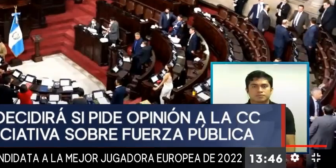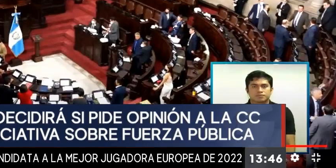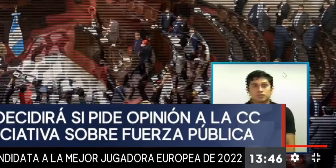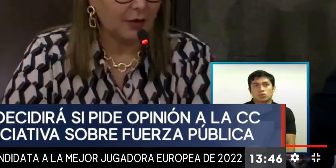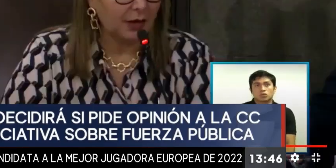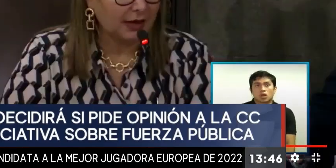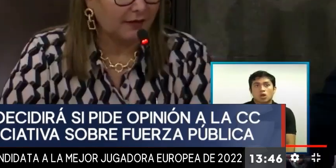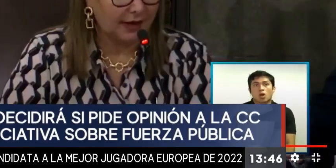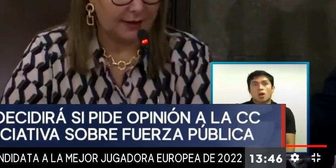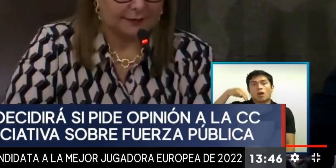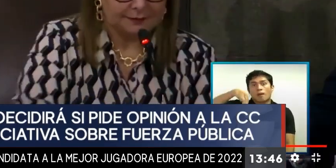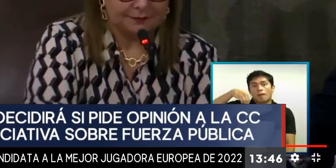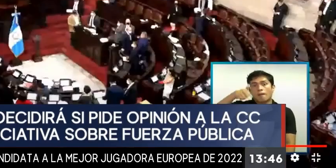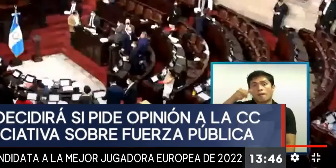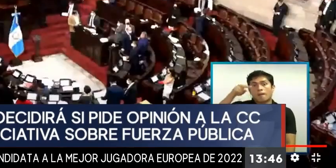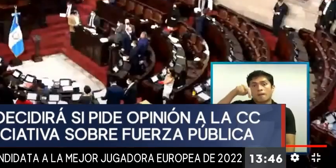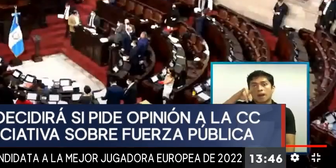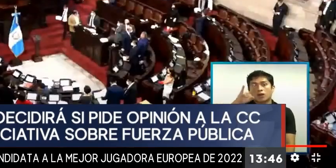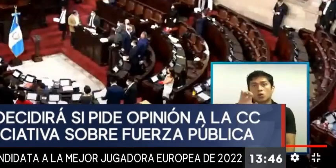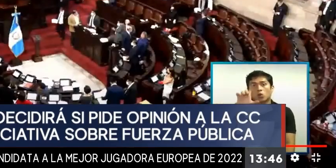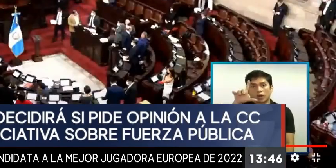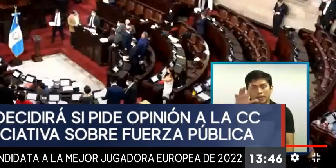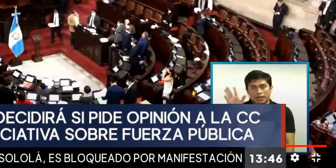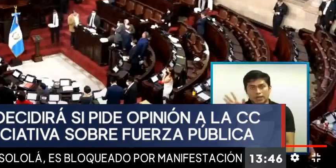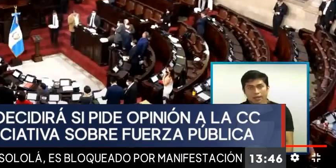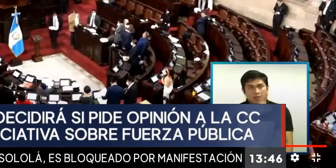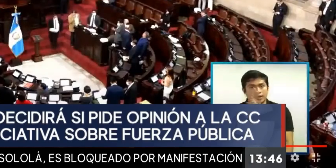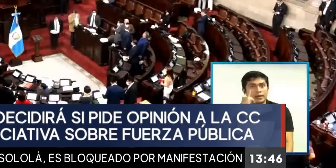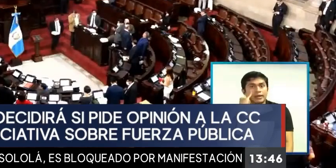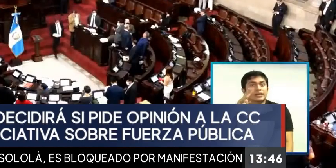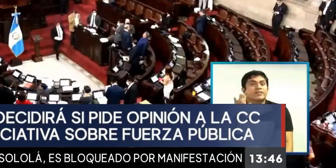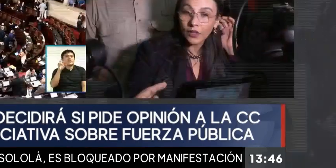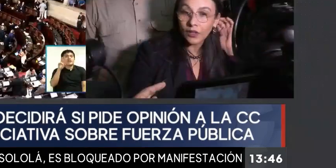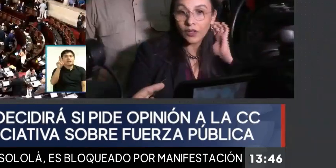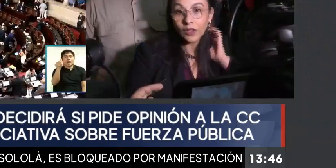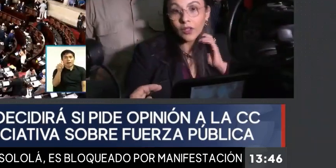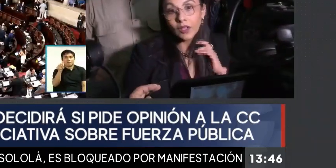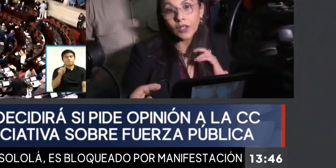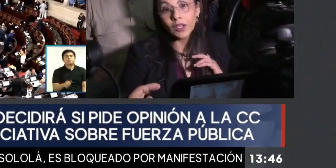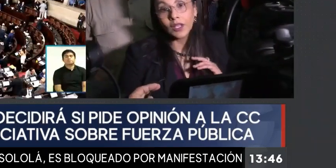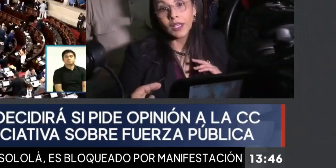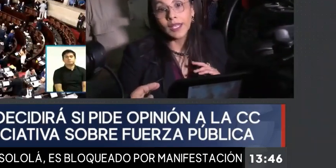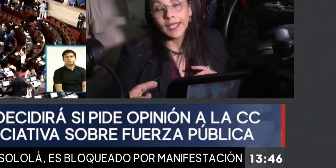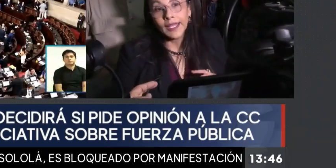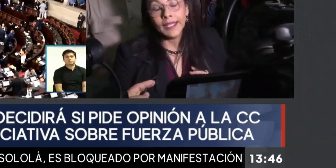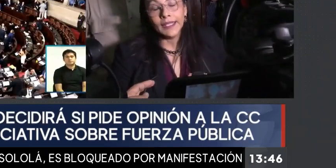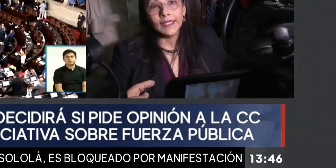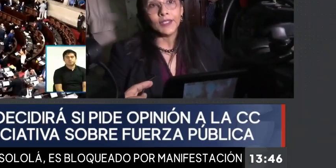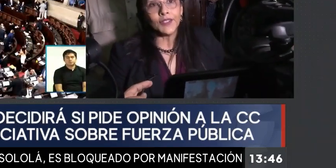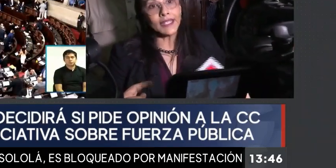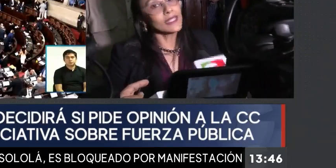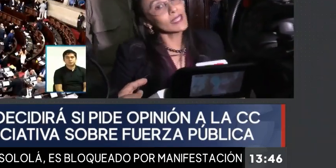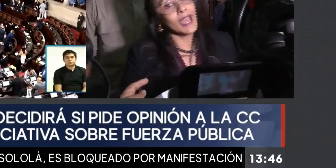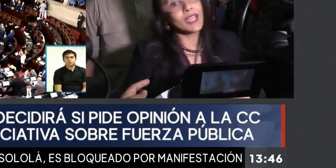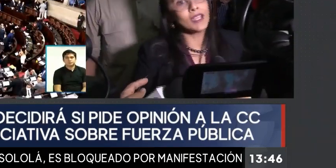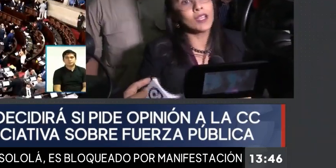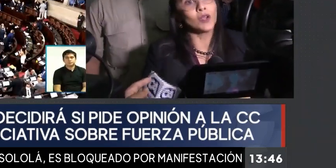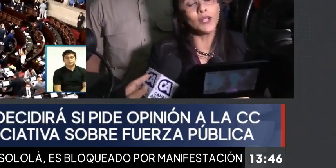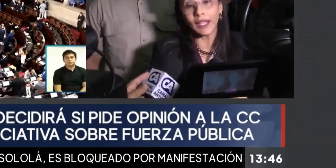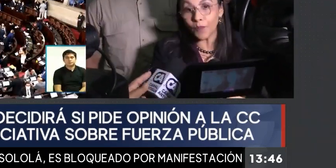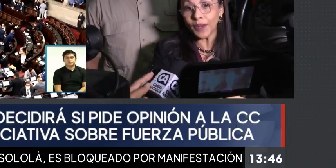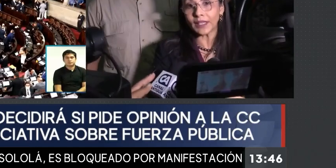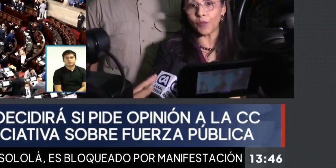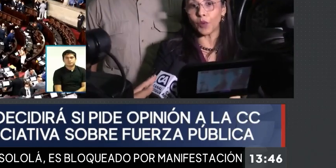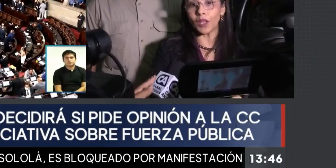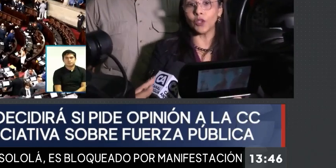CC. Presidenta, ¿y por qué no archivar la iniciativa en lugar de hacerle este trámite largo que los 48 cantones piden que no se haga? Fíjese que hay